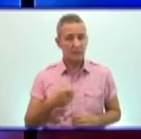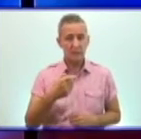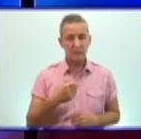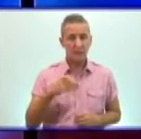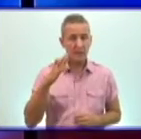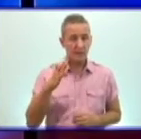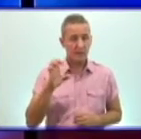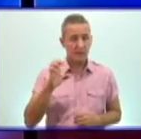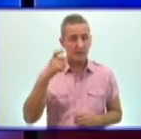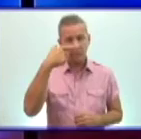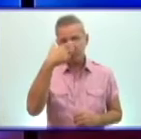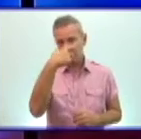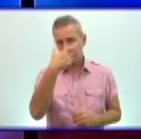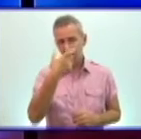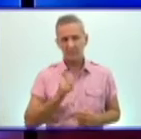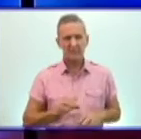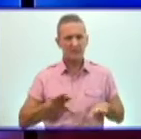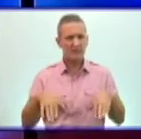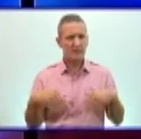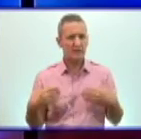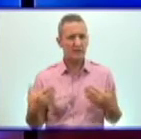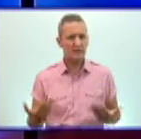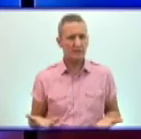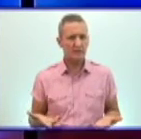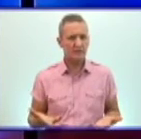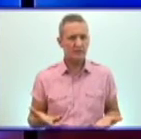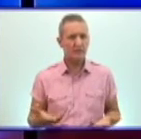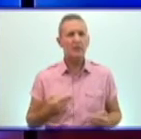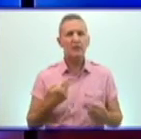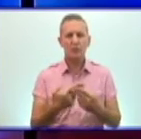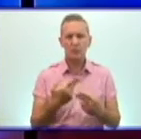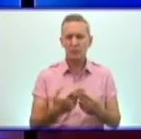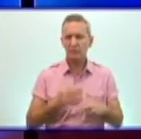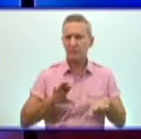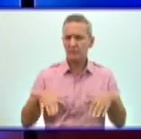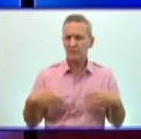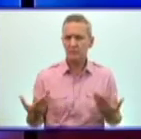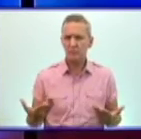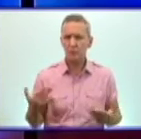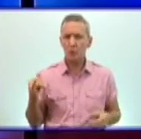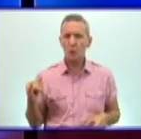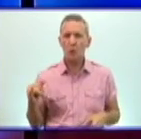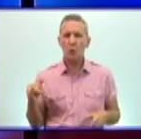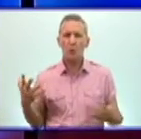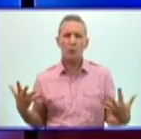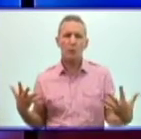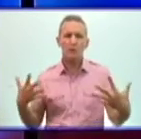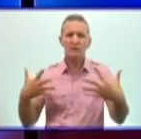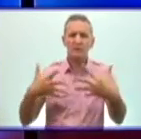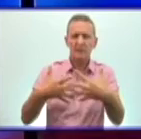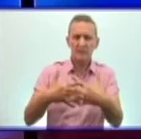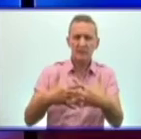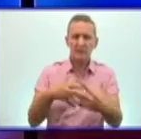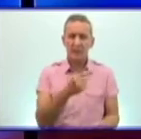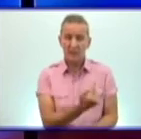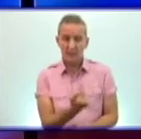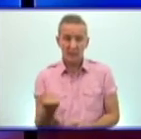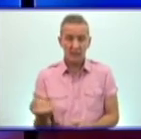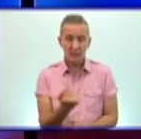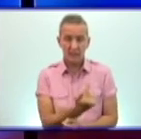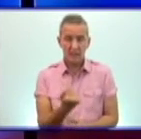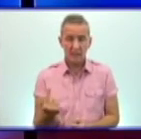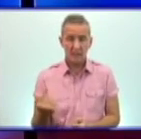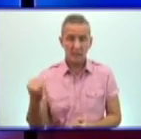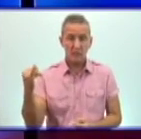cosa es confianza? Por lo tanto, vean cómo se imbrica en esa propia experiencia, en esa propia articulación, cada uno de los